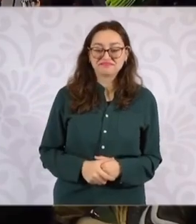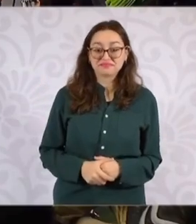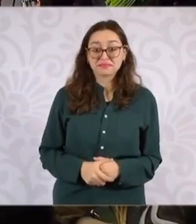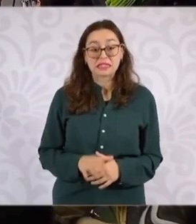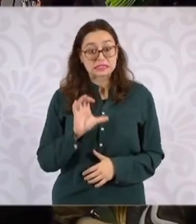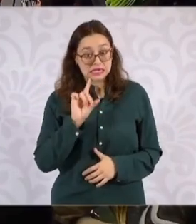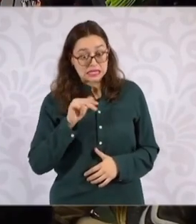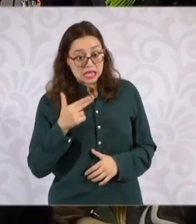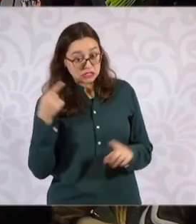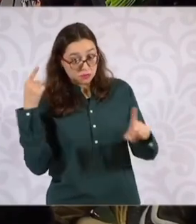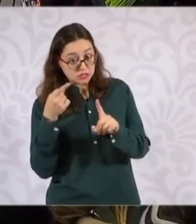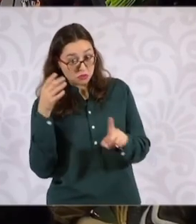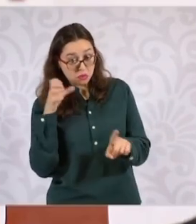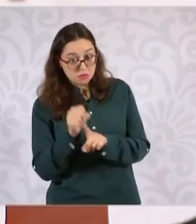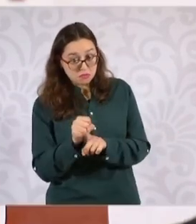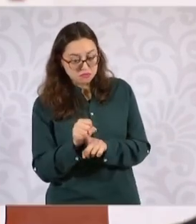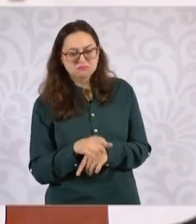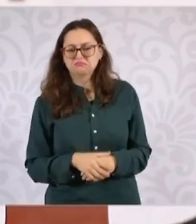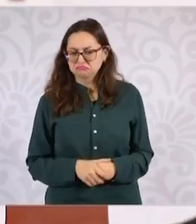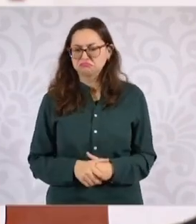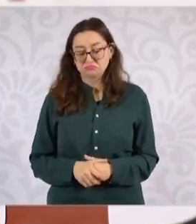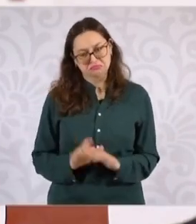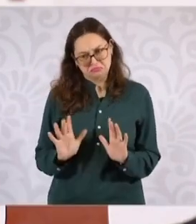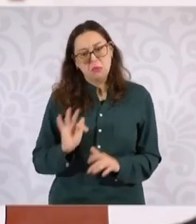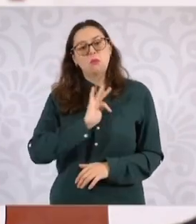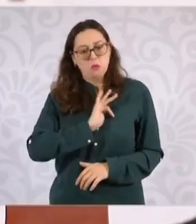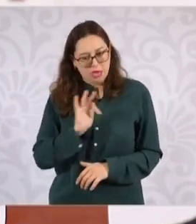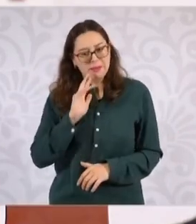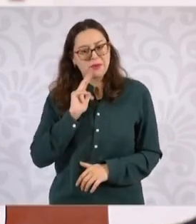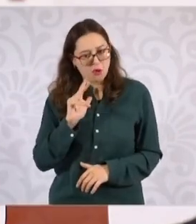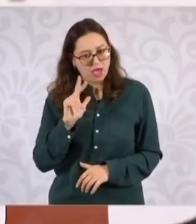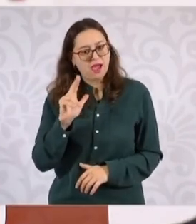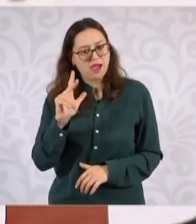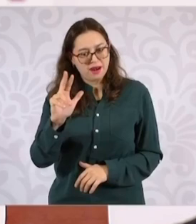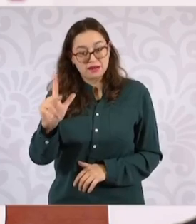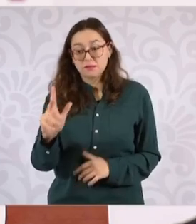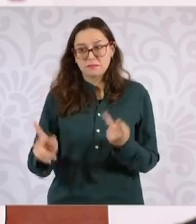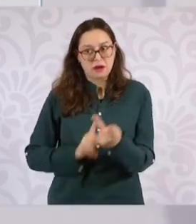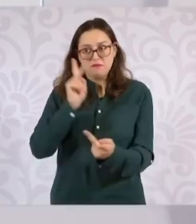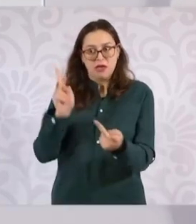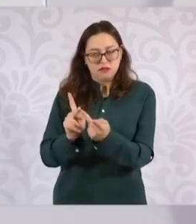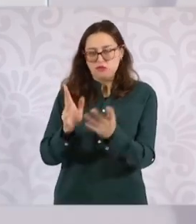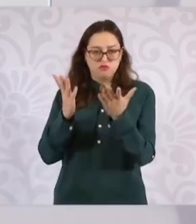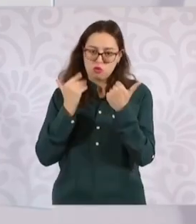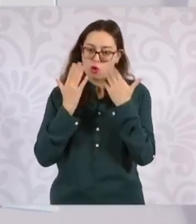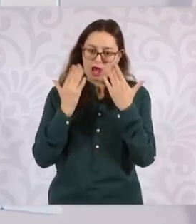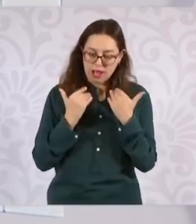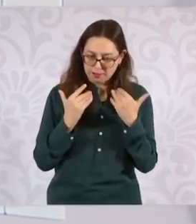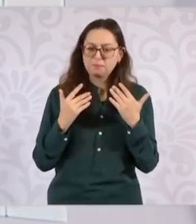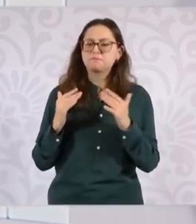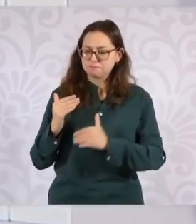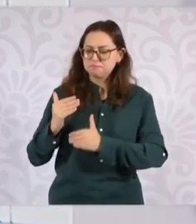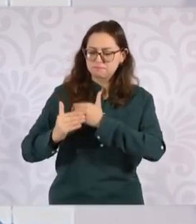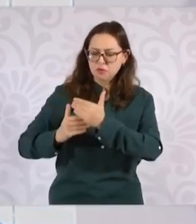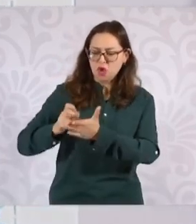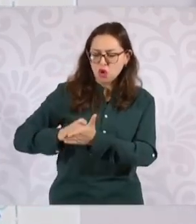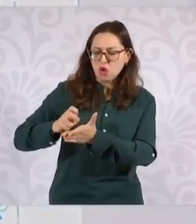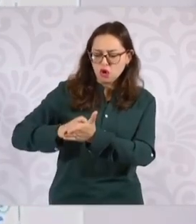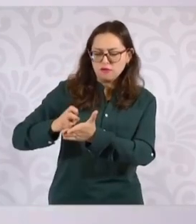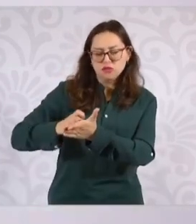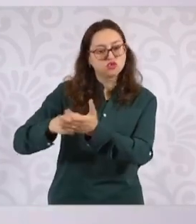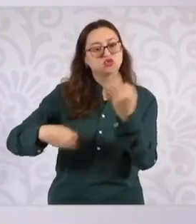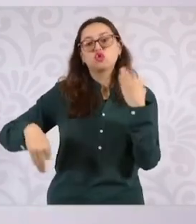la comisión? Sí, todo es perfectible. Siempre. Nadie es perfecto. Y todas las instituciones